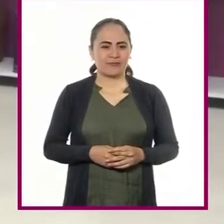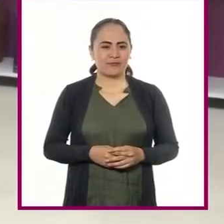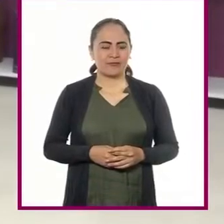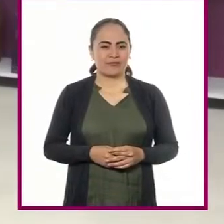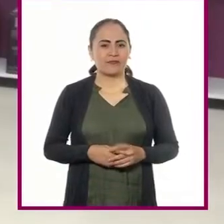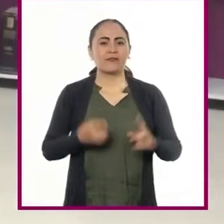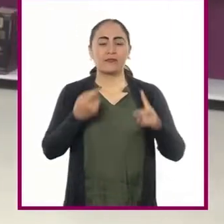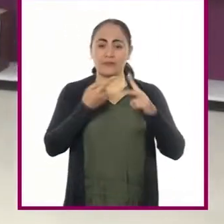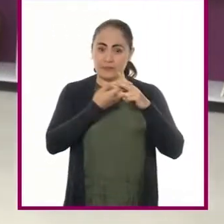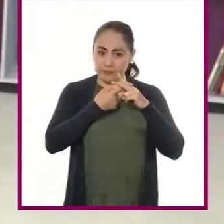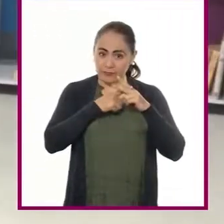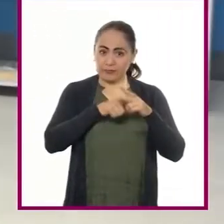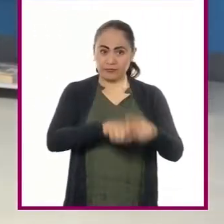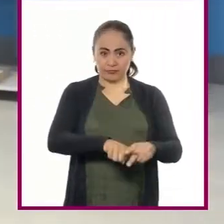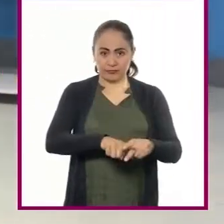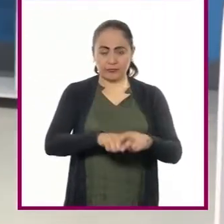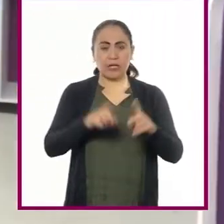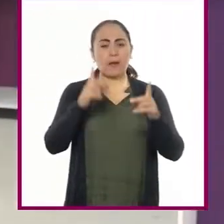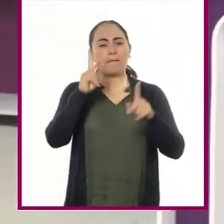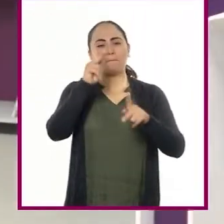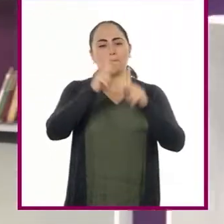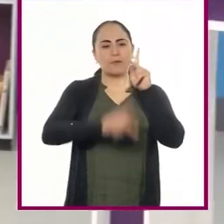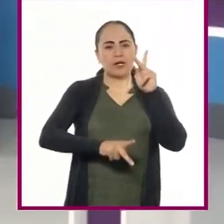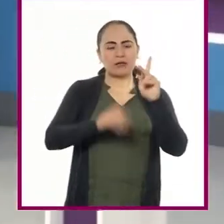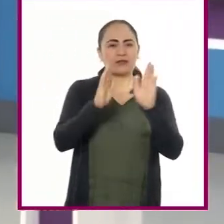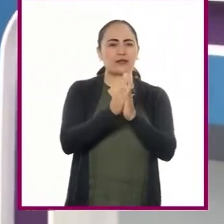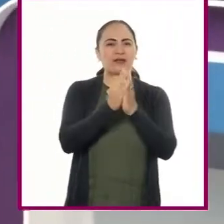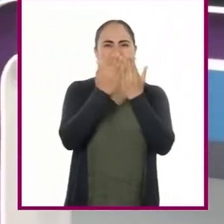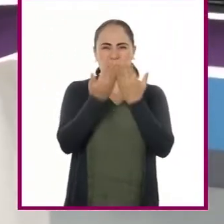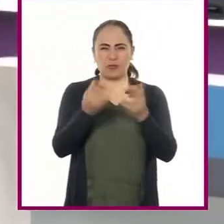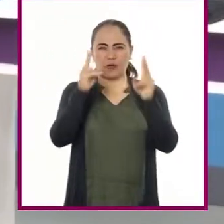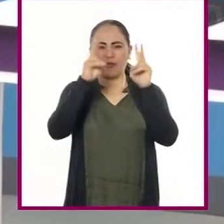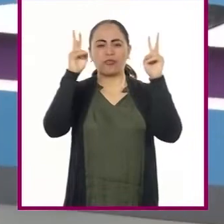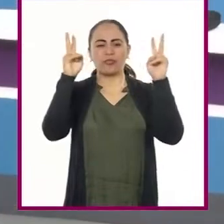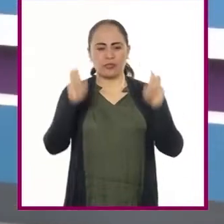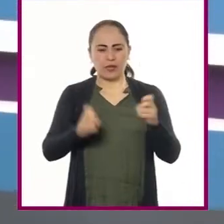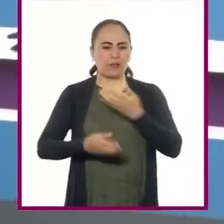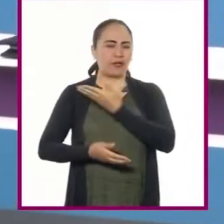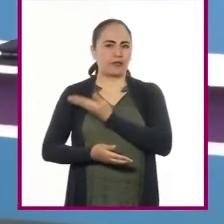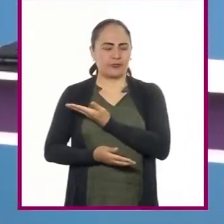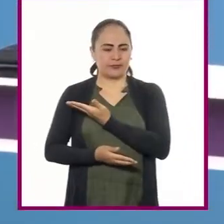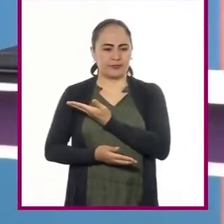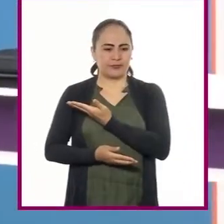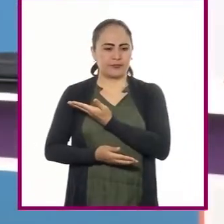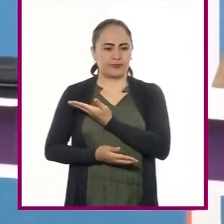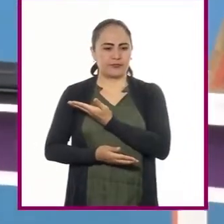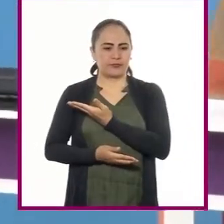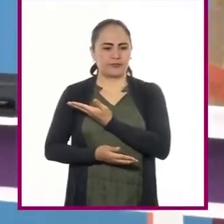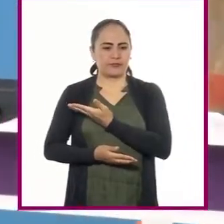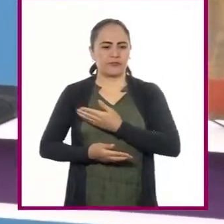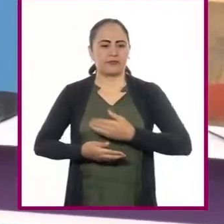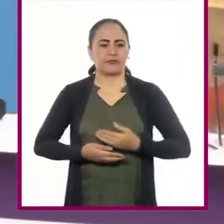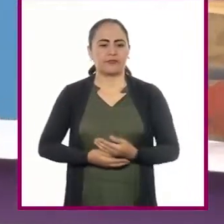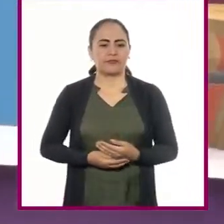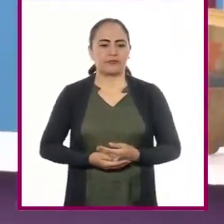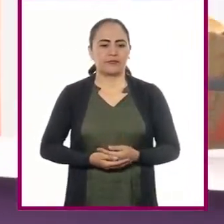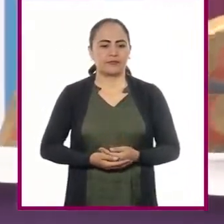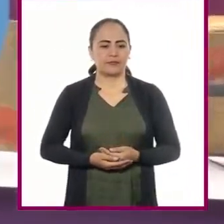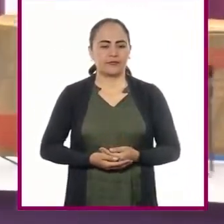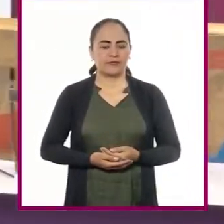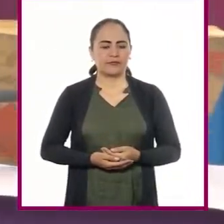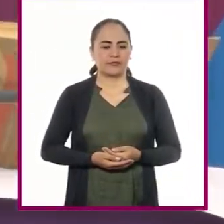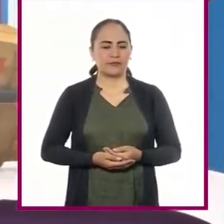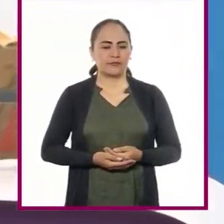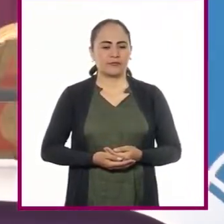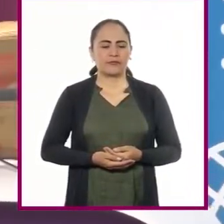Para empezar, leamos un fragmento del libro titulado Monjas, cortesanos y plebeyos, la vida cotidiana en